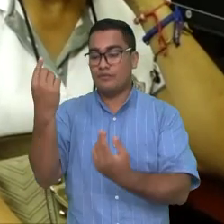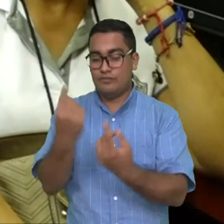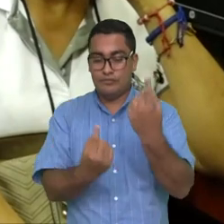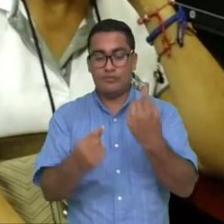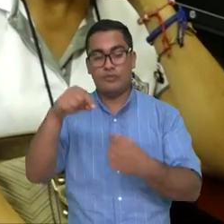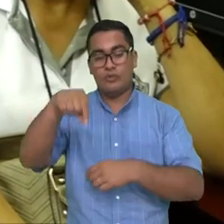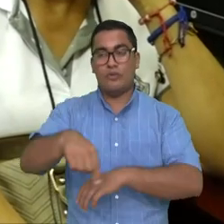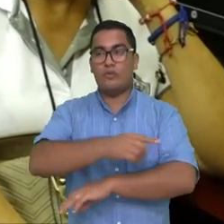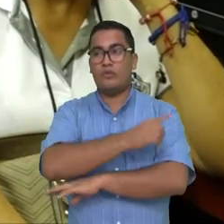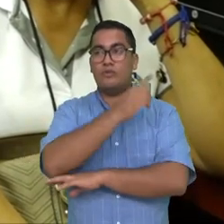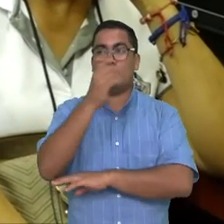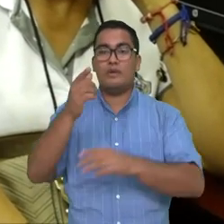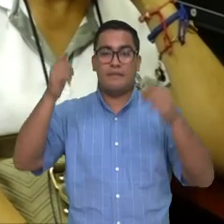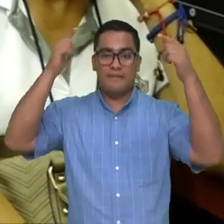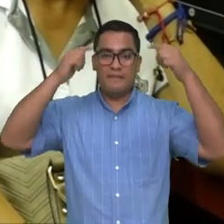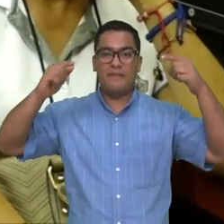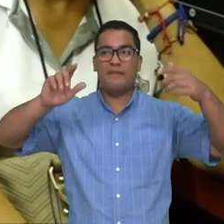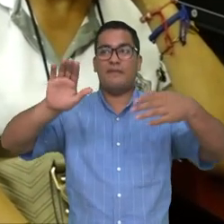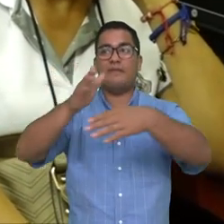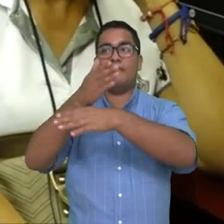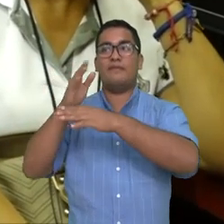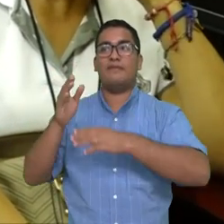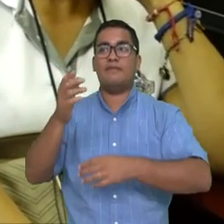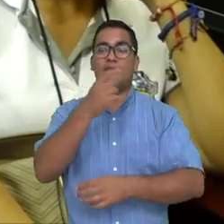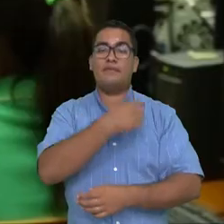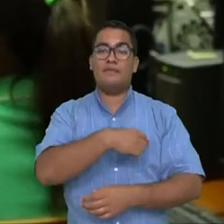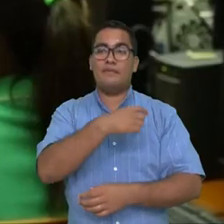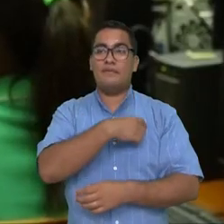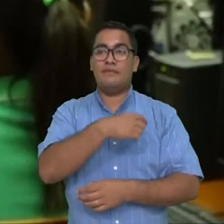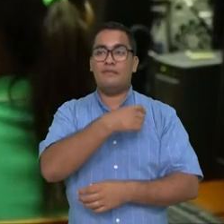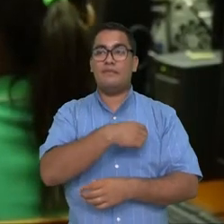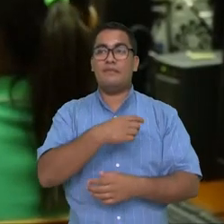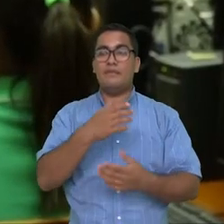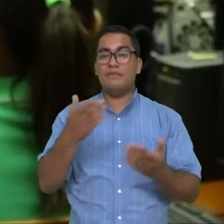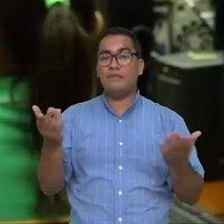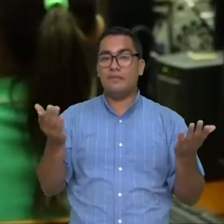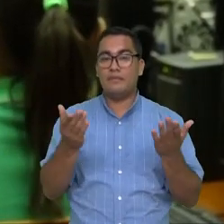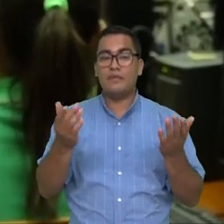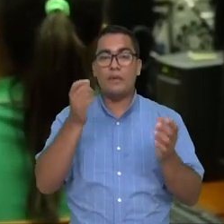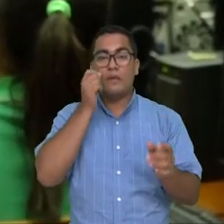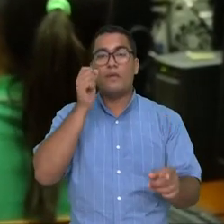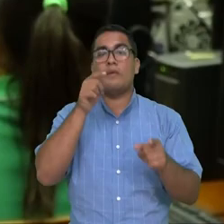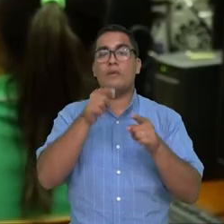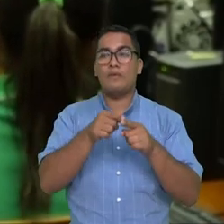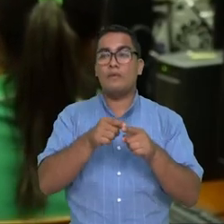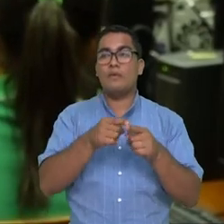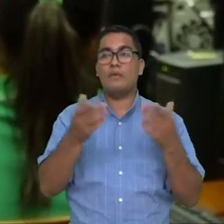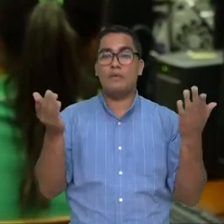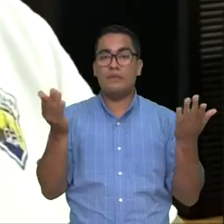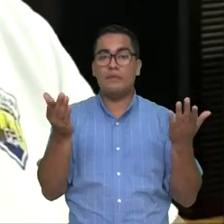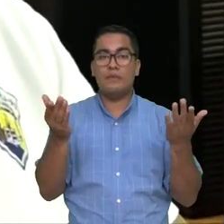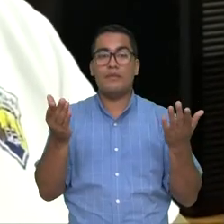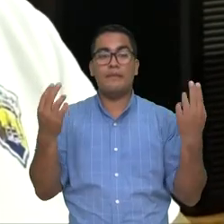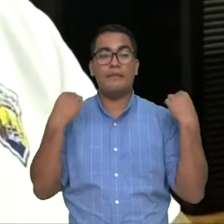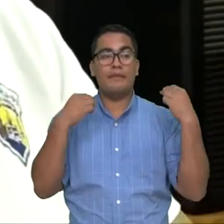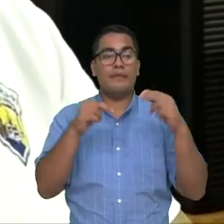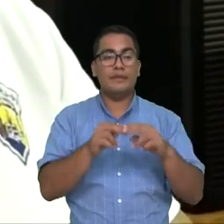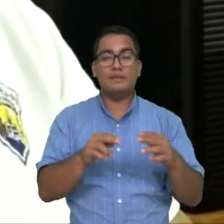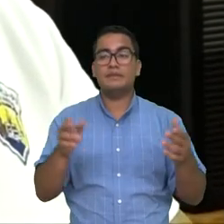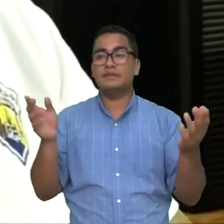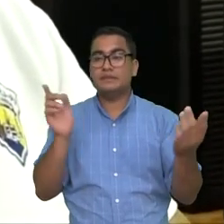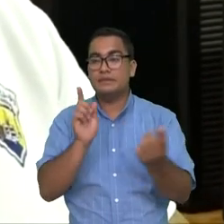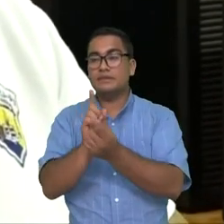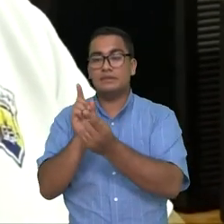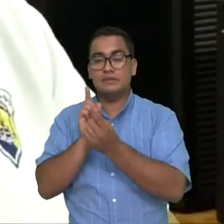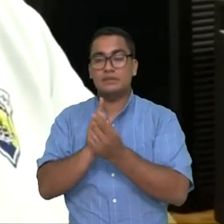del municipio en cada centro educativo urbano y rural, con el objetivo de encontrarnos con nuestros maestros y maestras, quienes